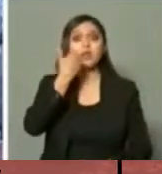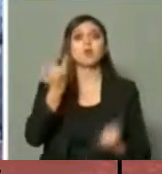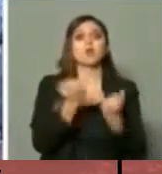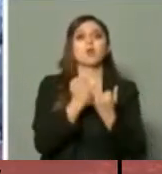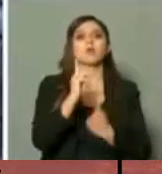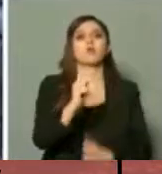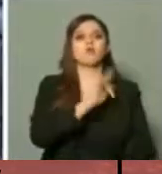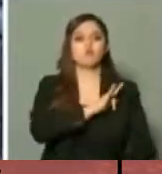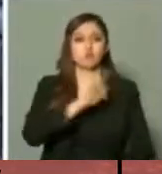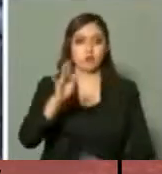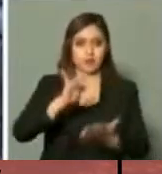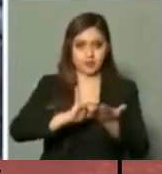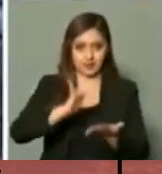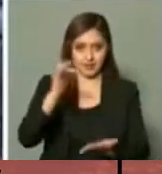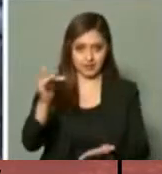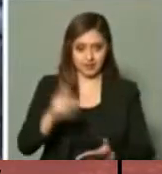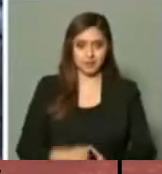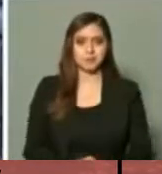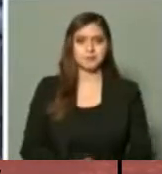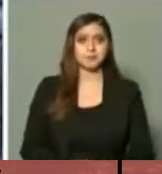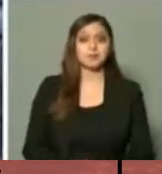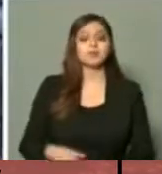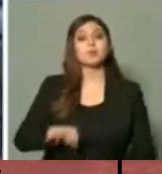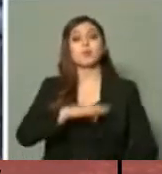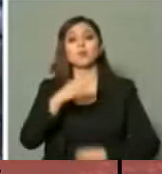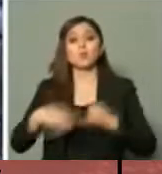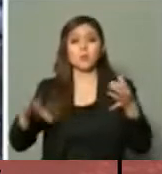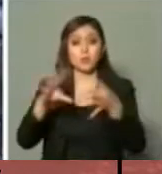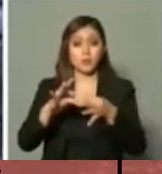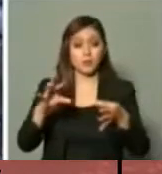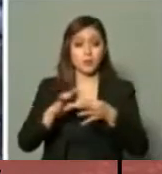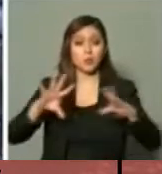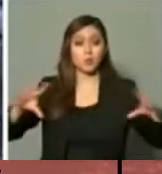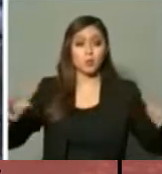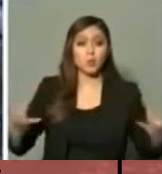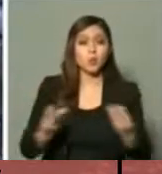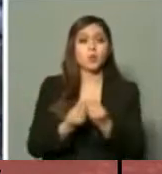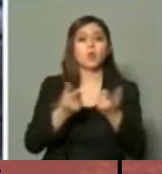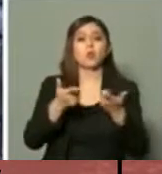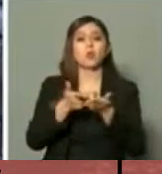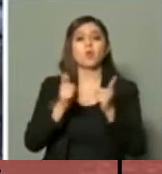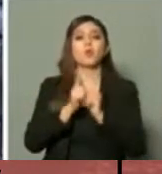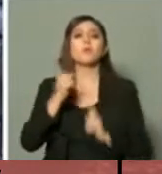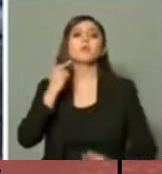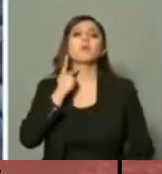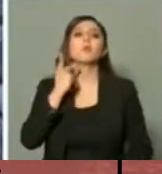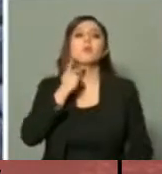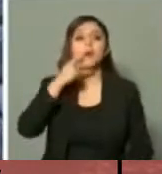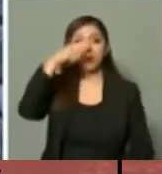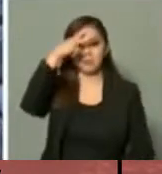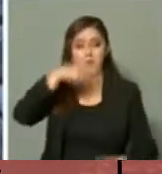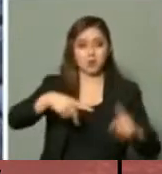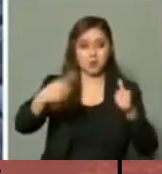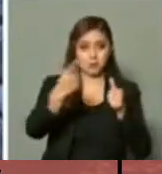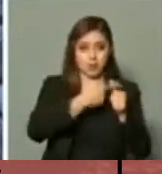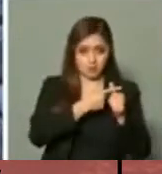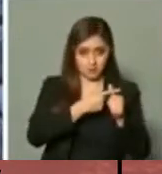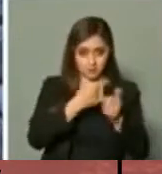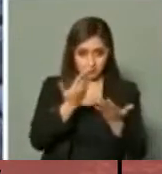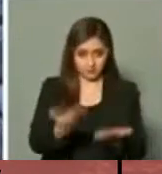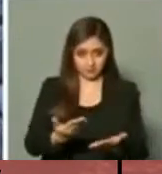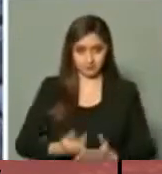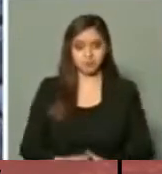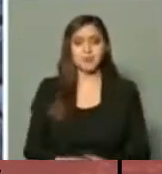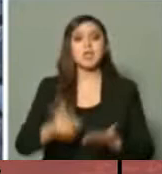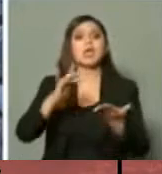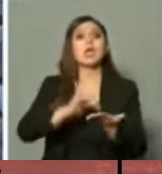gracias. Para su mensaje final, la candidata de la coalición por la Ciudad de México al frente. Adelante. Agradezco a las autoridades